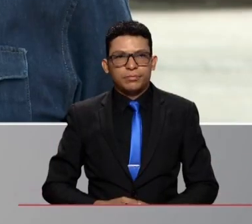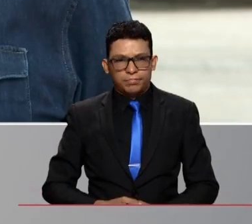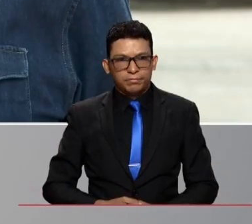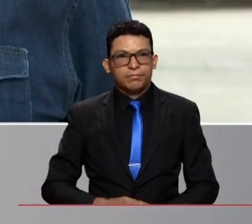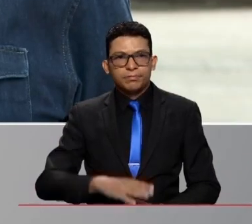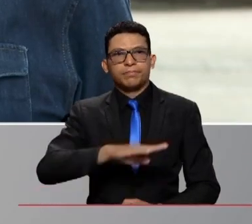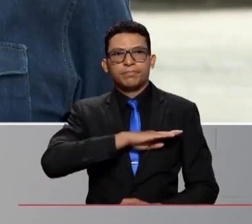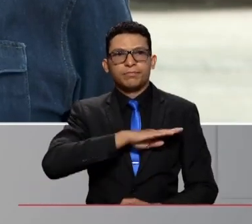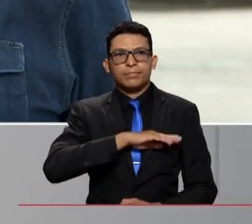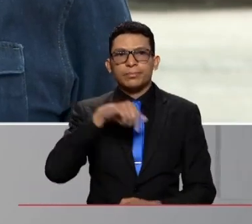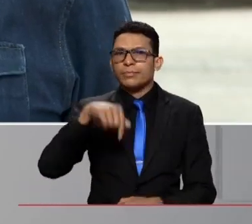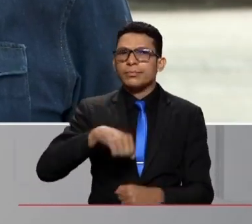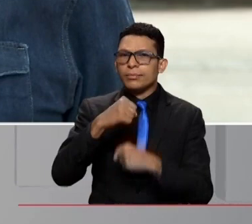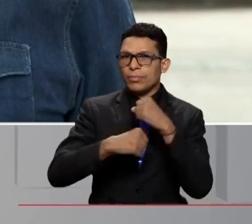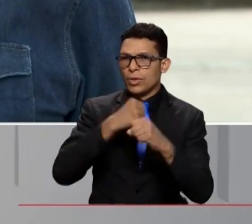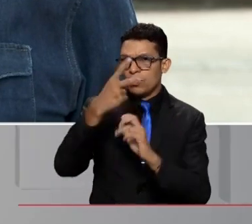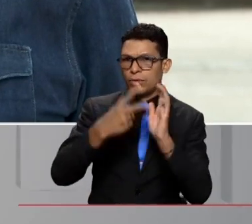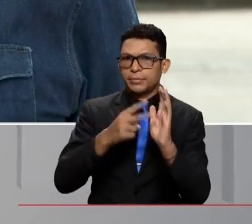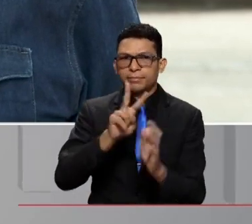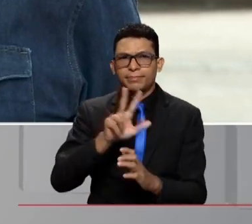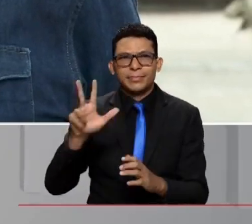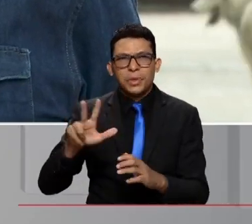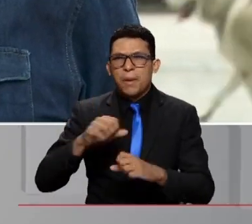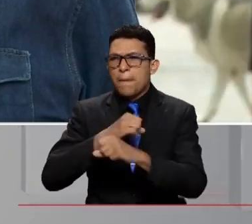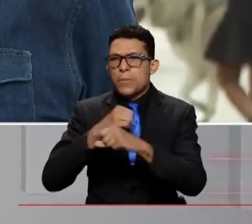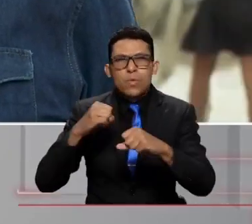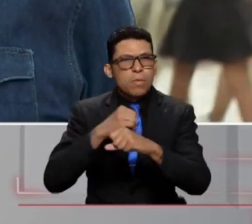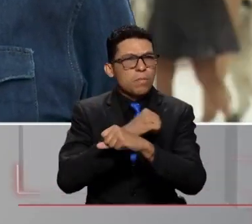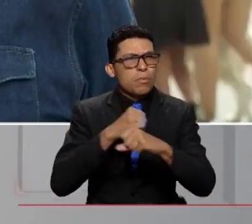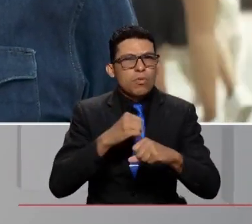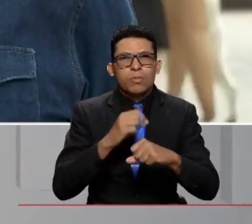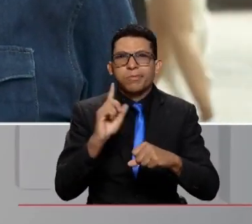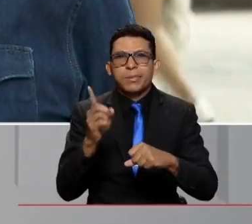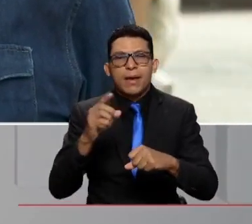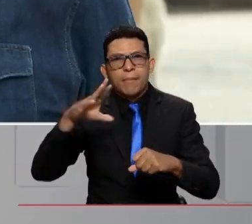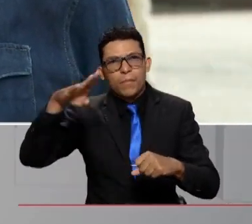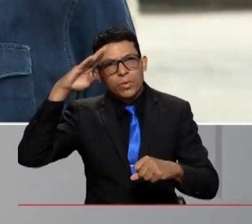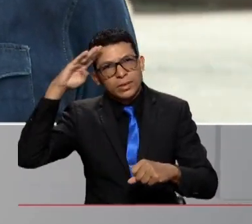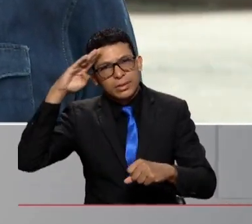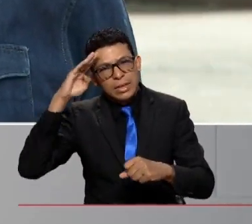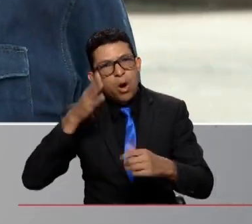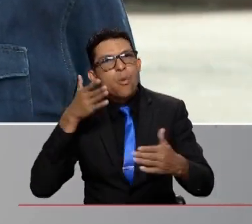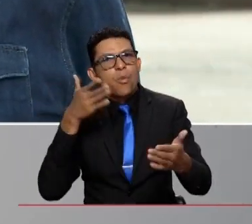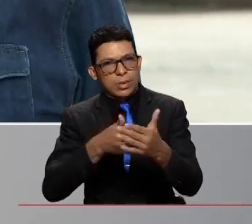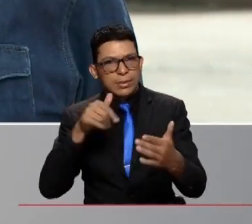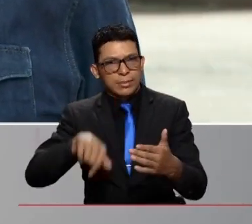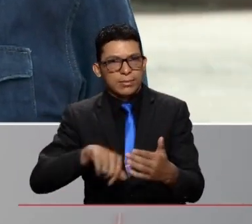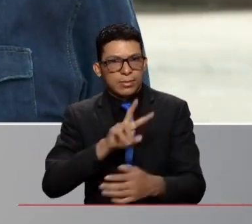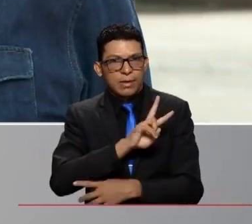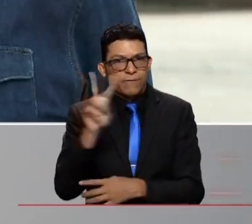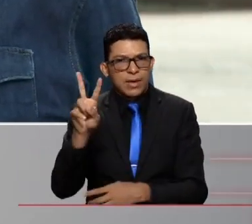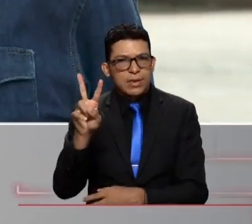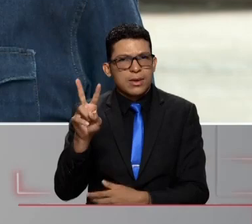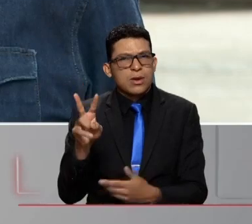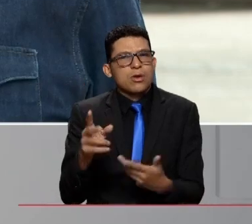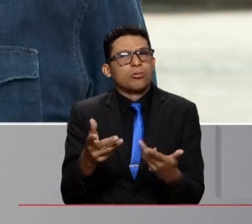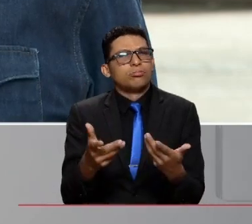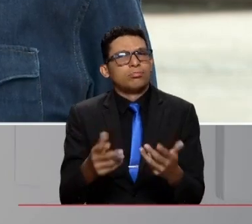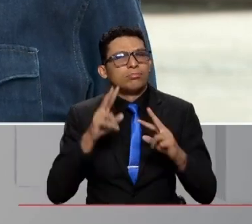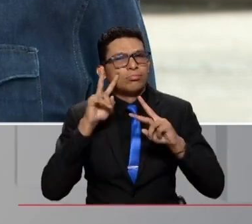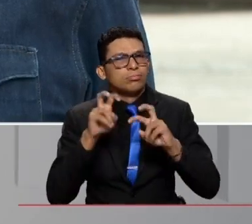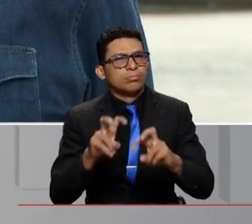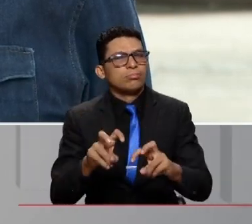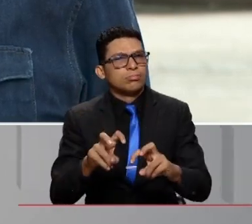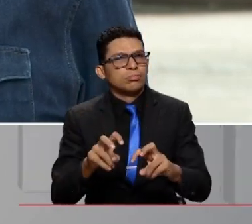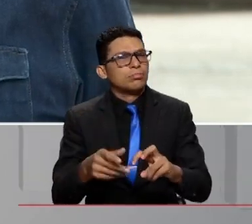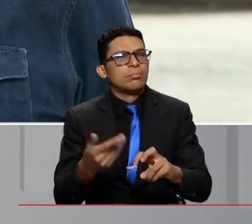Alcalde, este año también ha estado marcado por varios atentados con explosivos contra CAIs y estaciones de policía aquí en la capital del Valle. ¿Cómo avanzan las